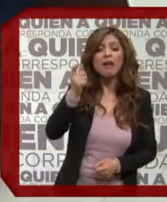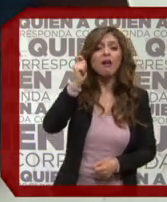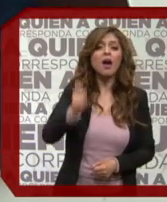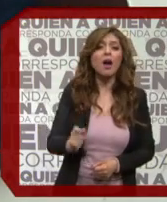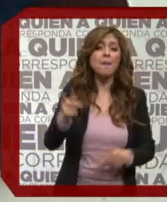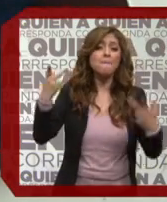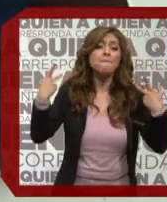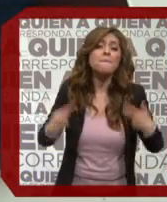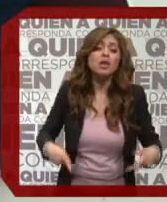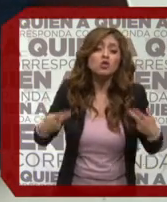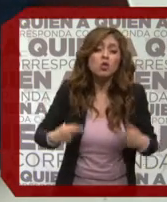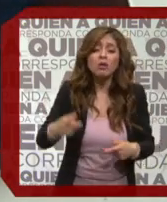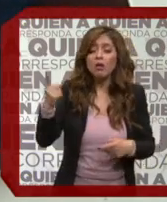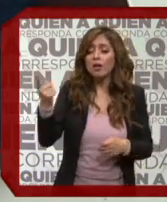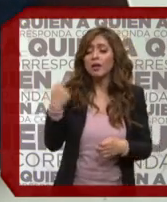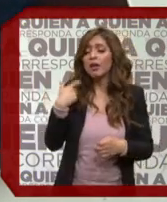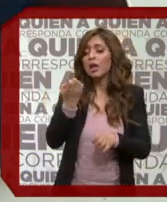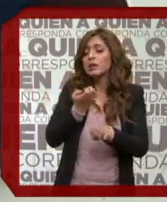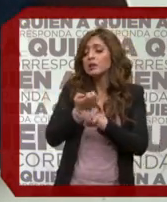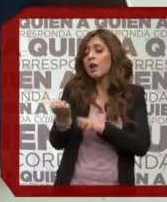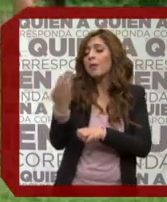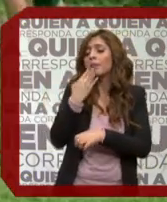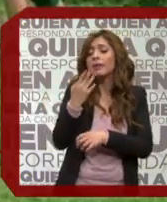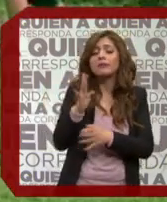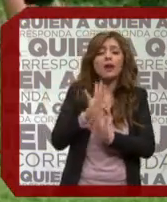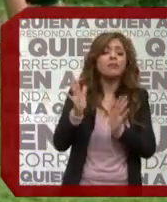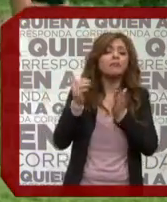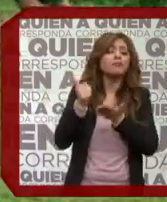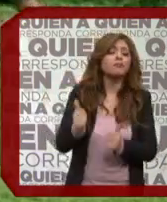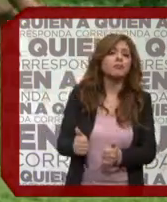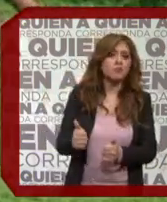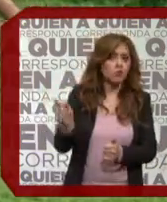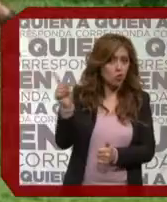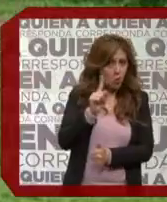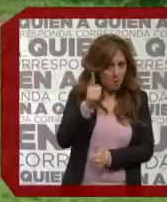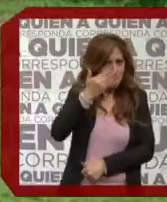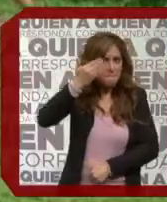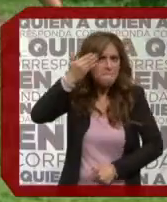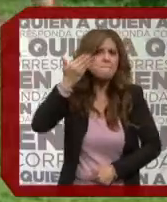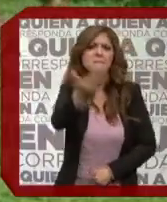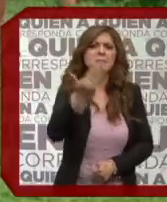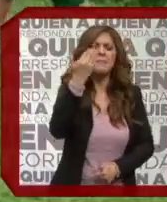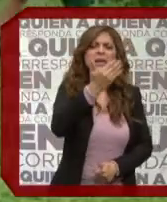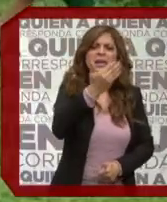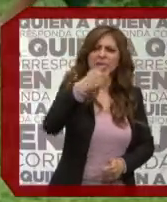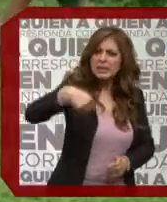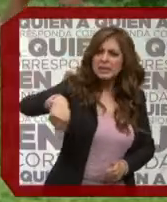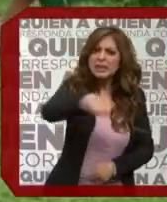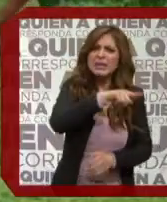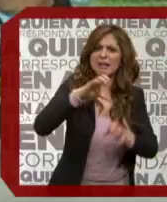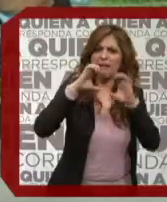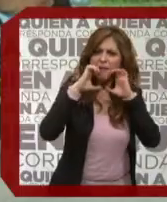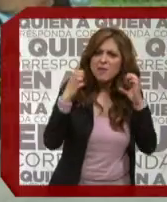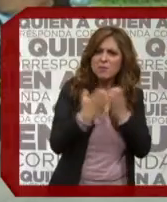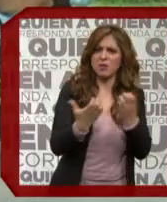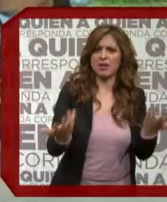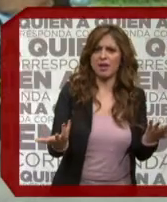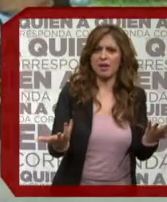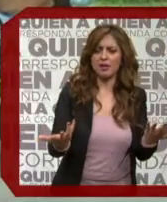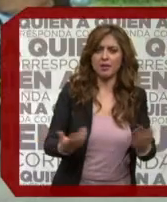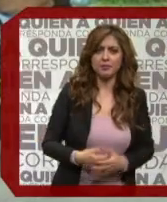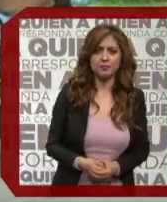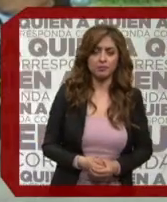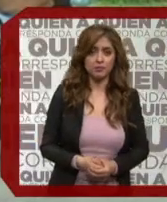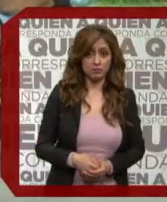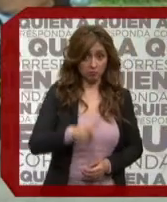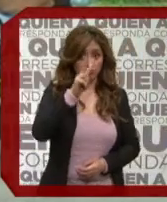quieren estar en un estado de bienestar, quieren eh pueden exigir el bienestar en su comunidad. Podemos exigir. Ustedes nos dijeron que sabían